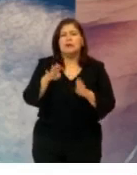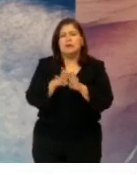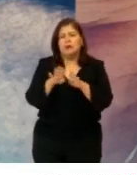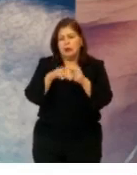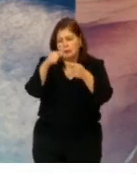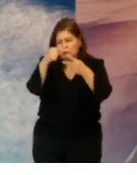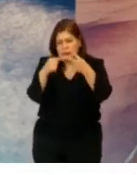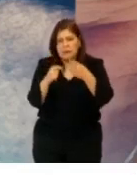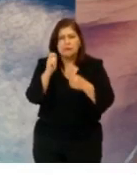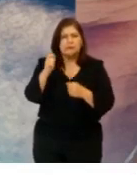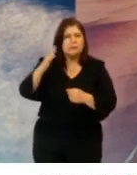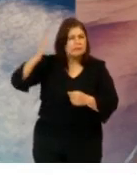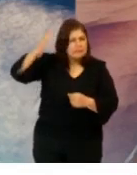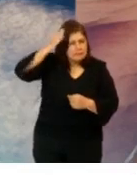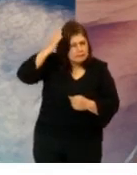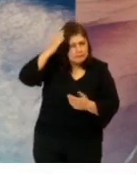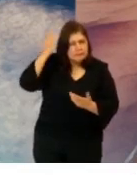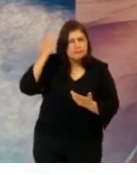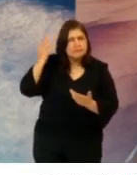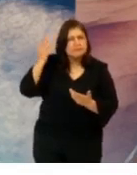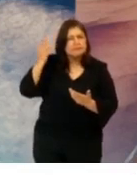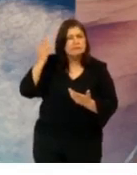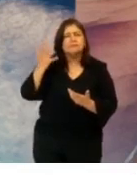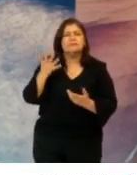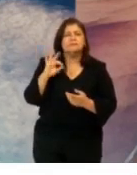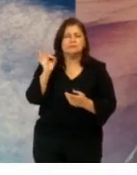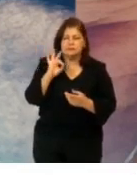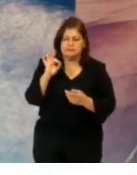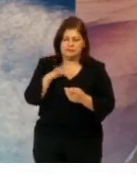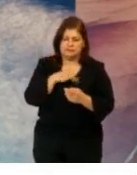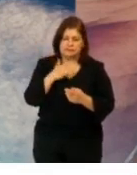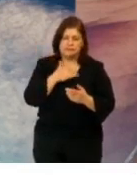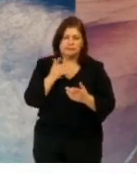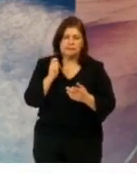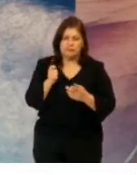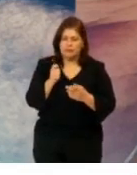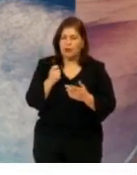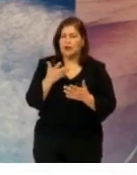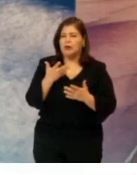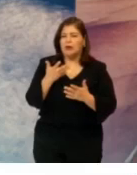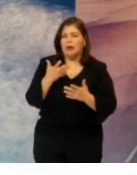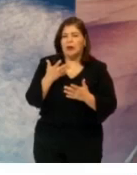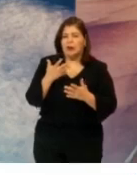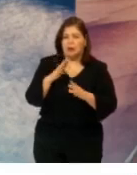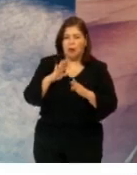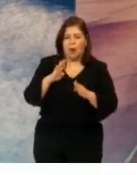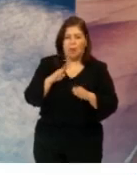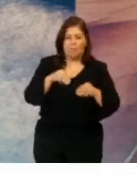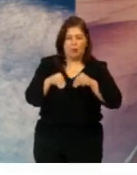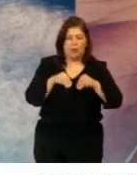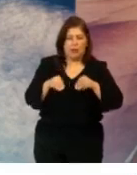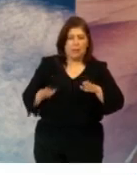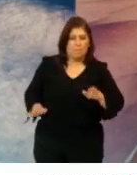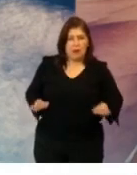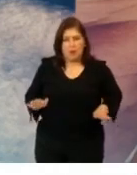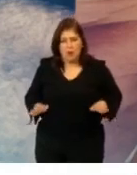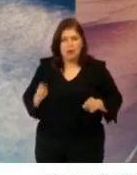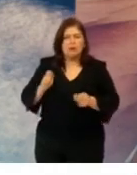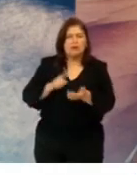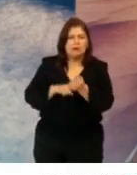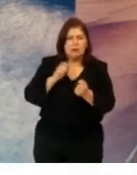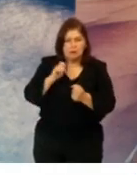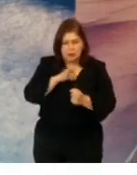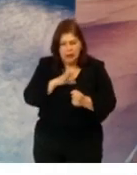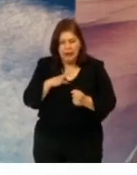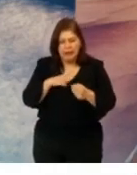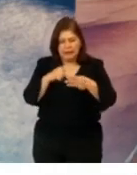un líder de las protestas políticas del movimiento pingüino y ahora está en la moneda y se enfrenta